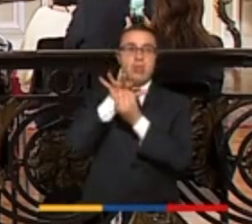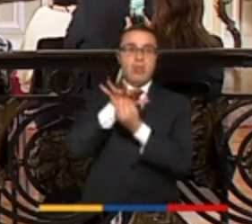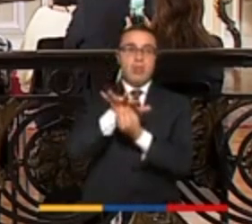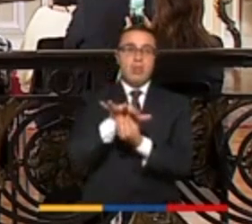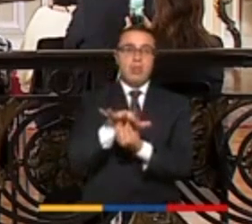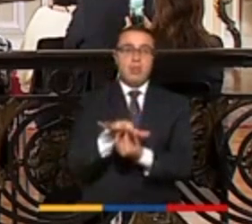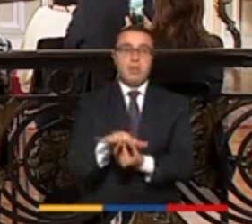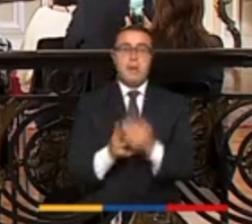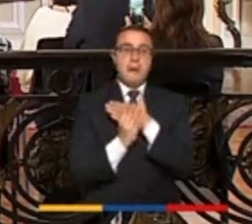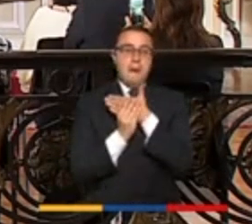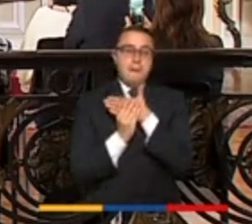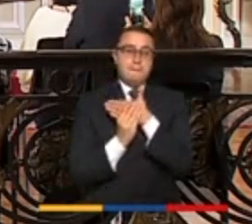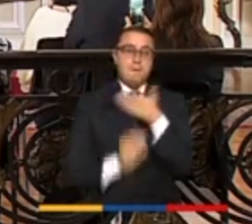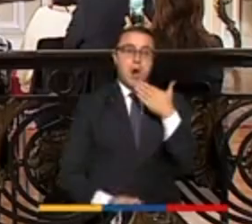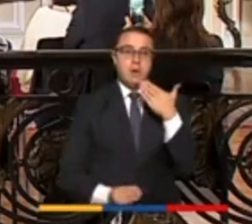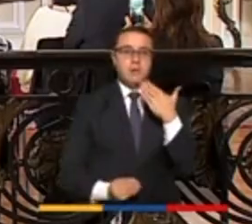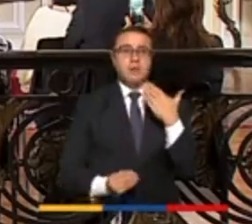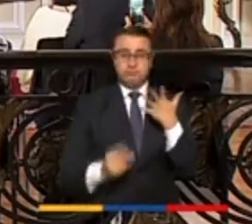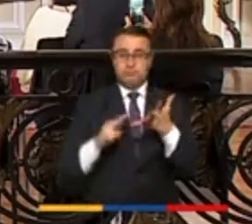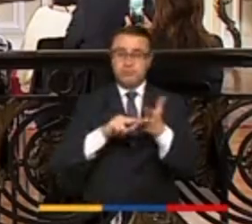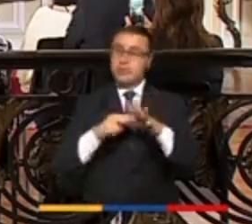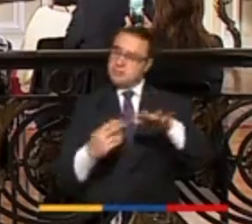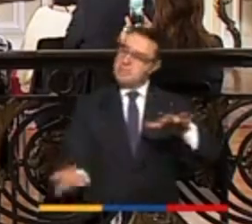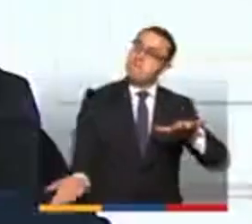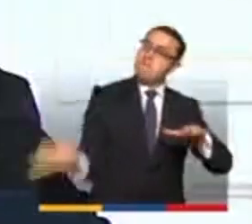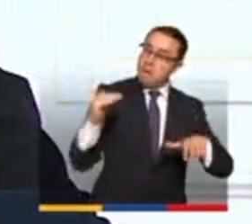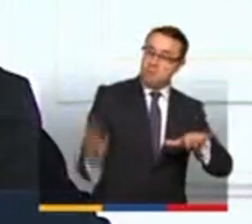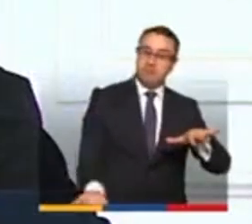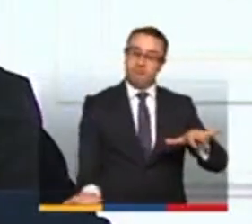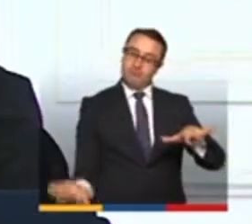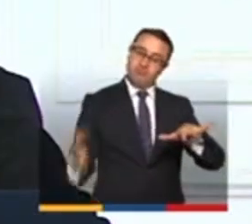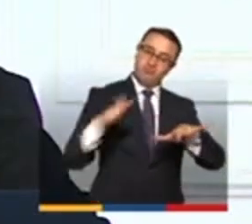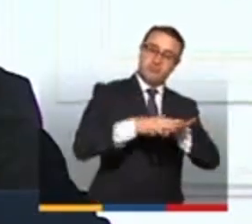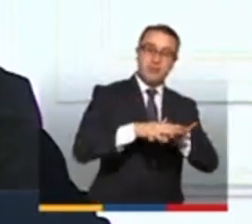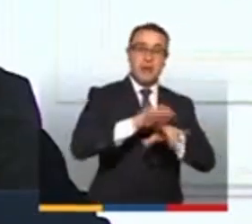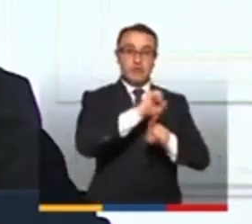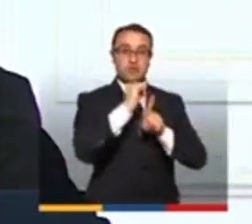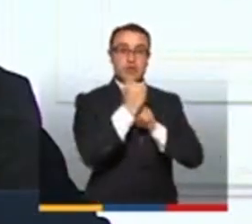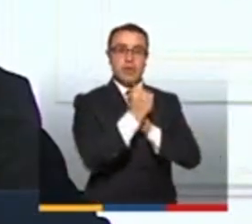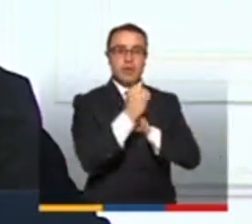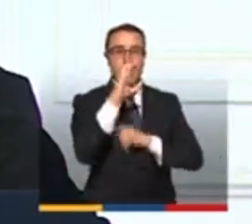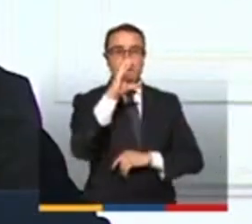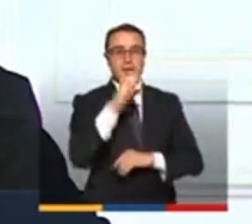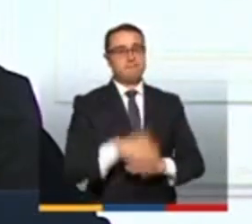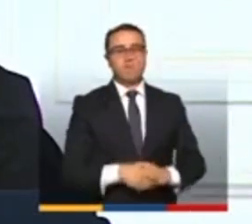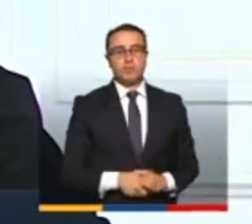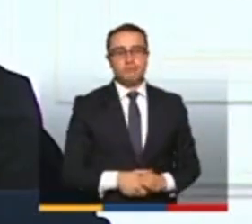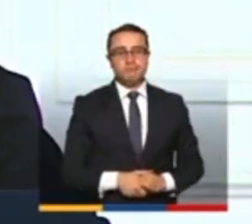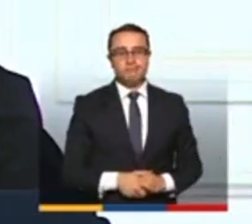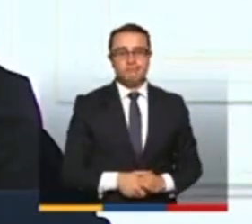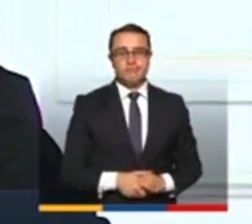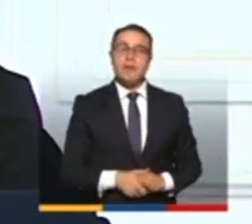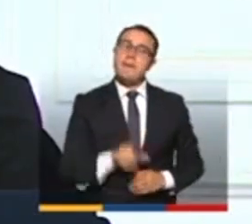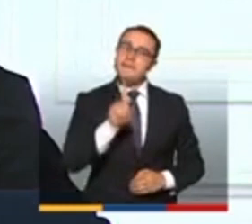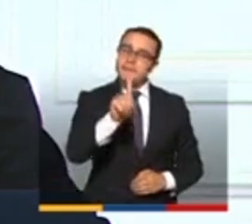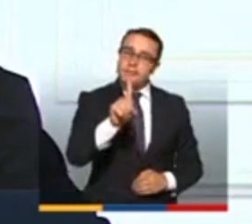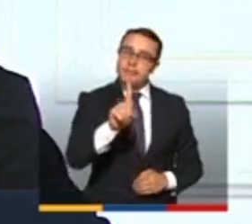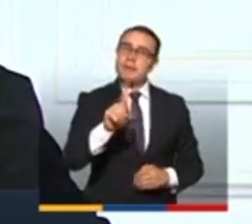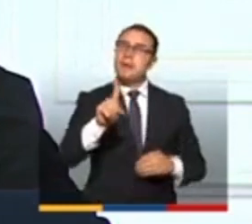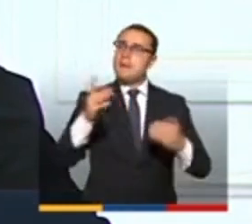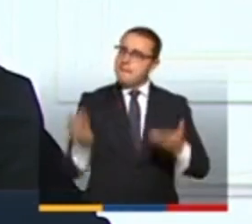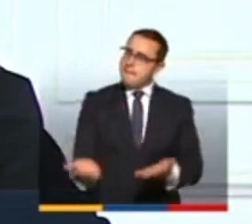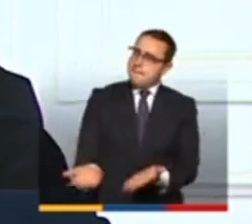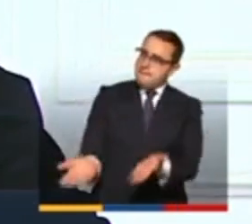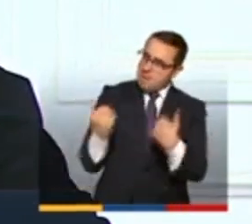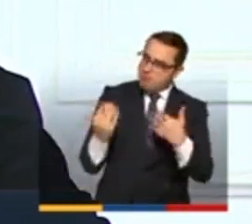eso no significa integrarse a la sociedad colombiana. Luego, habilitar a esta población a